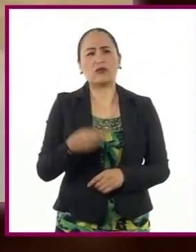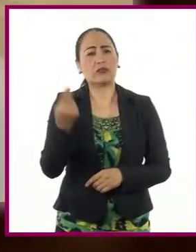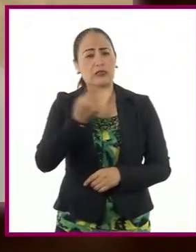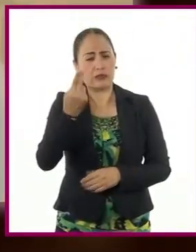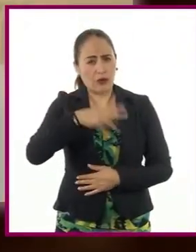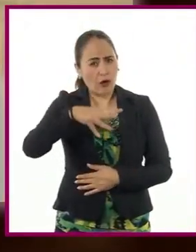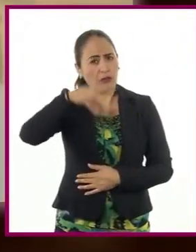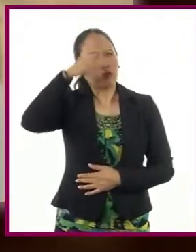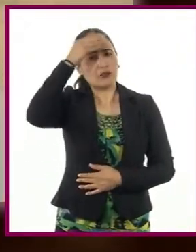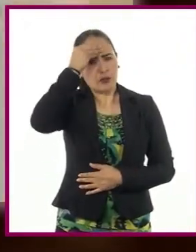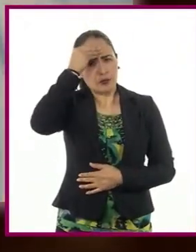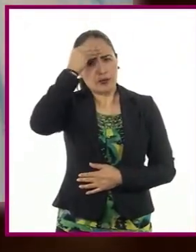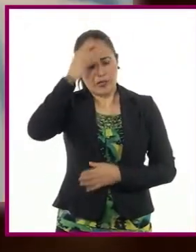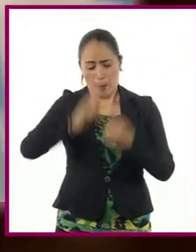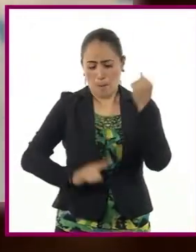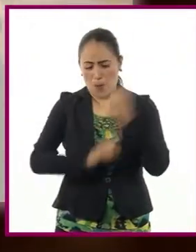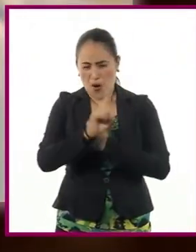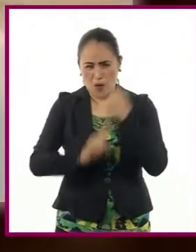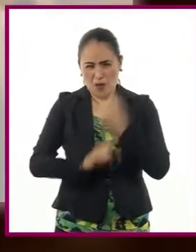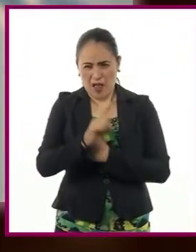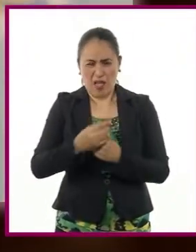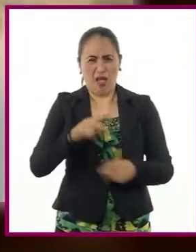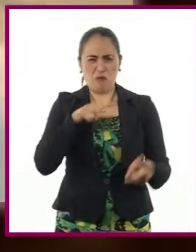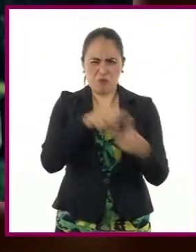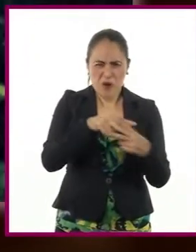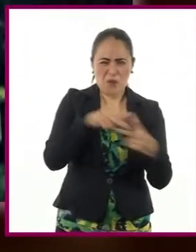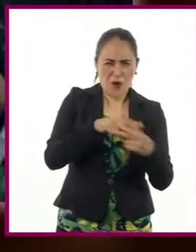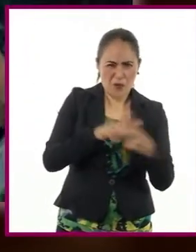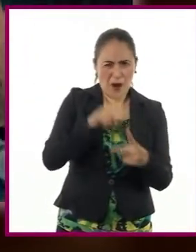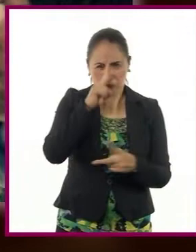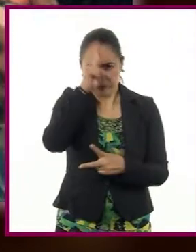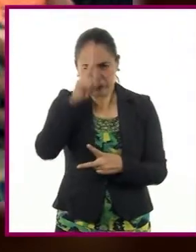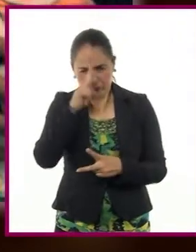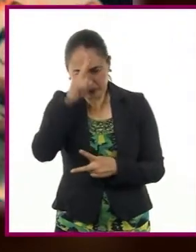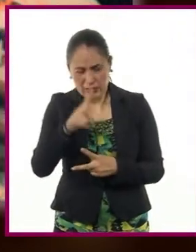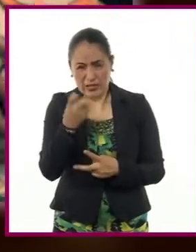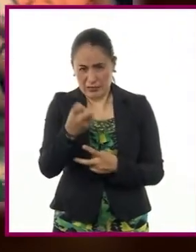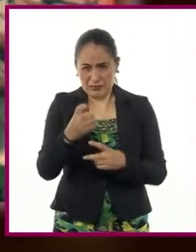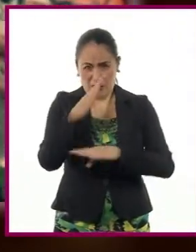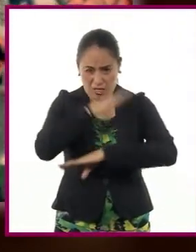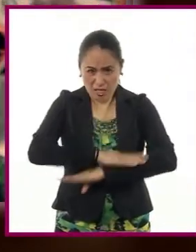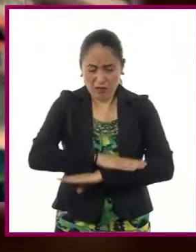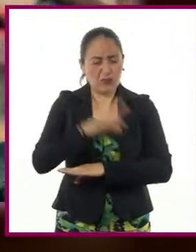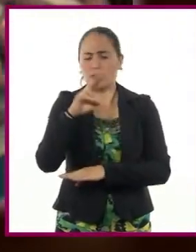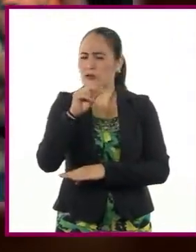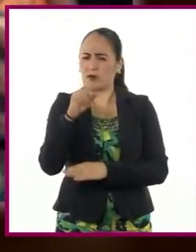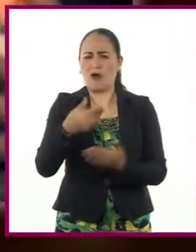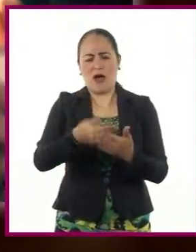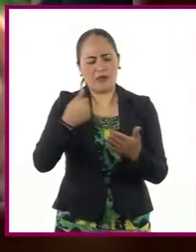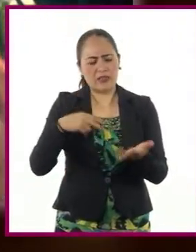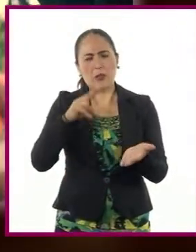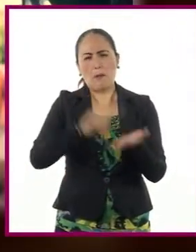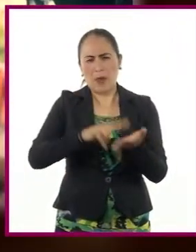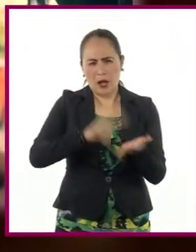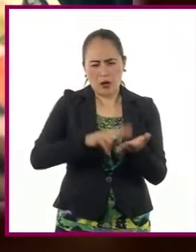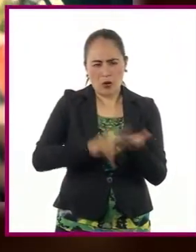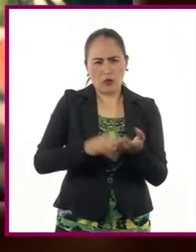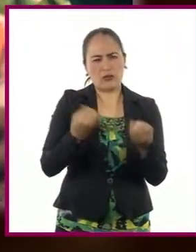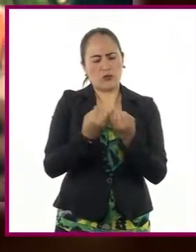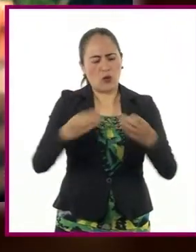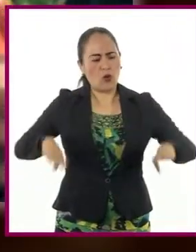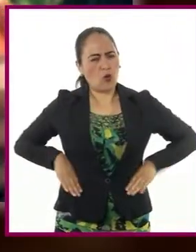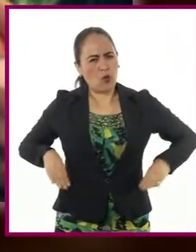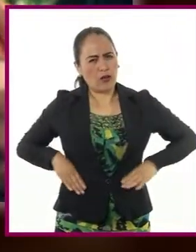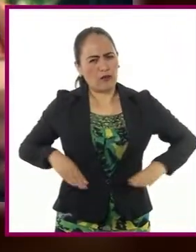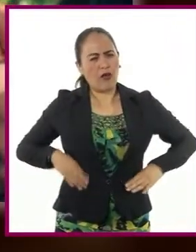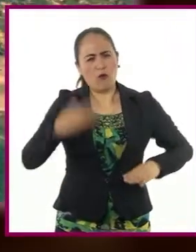a resolver conflictos sin violencia, por medio de experiencias que transmitan valores y desarrollen capacidades que nos permitan